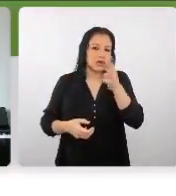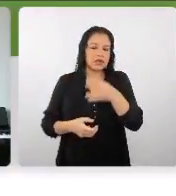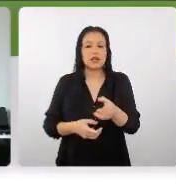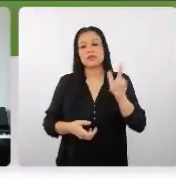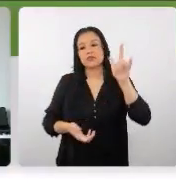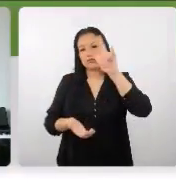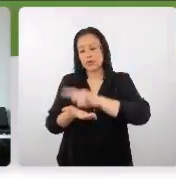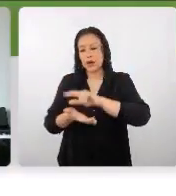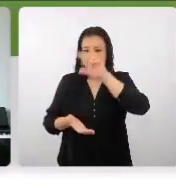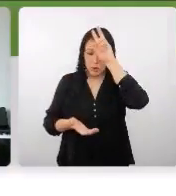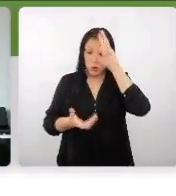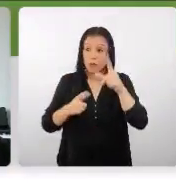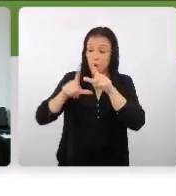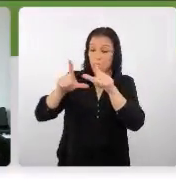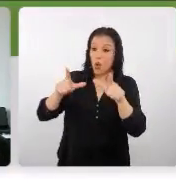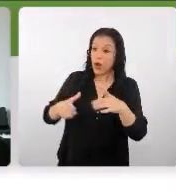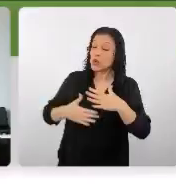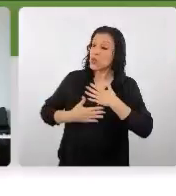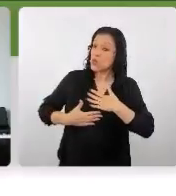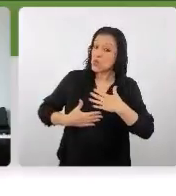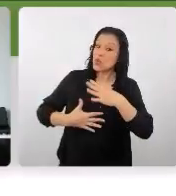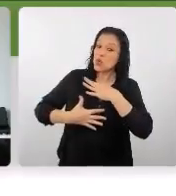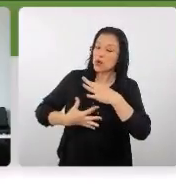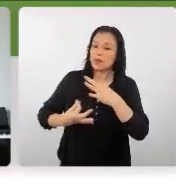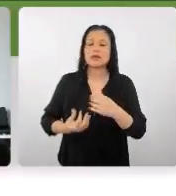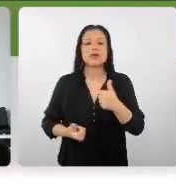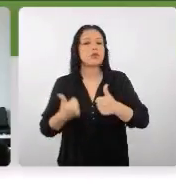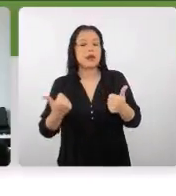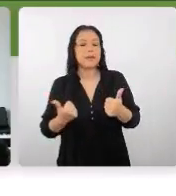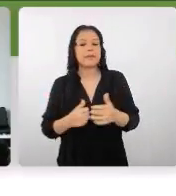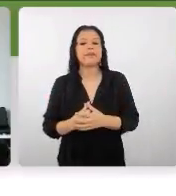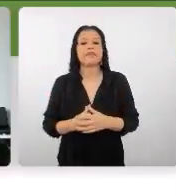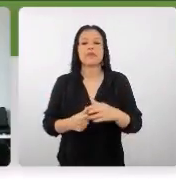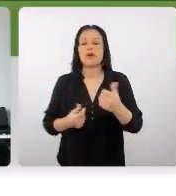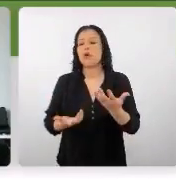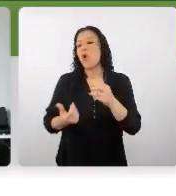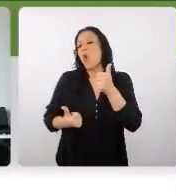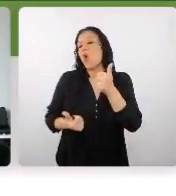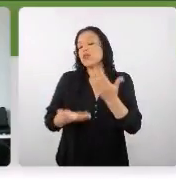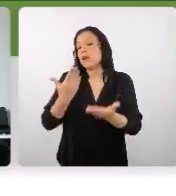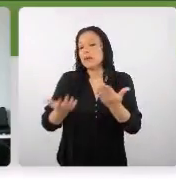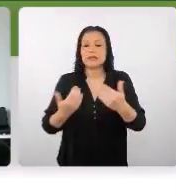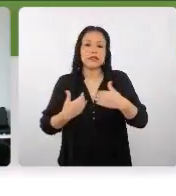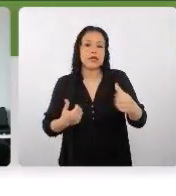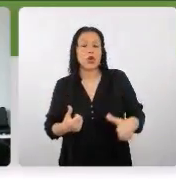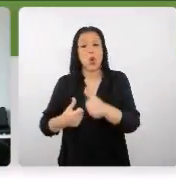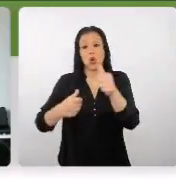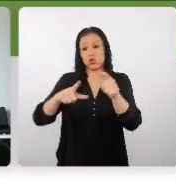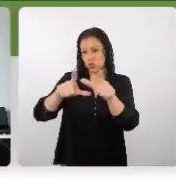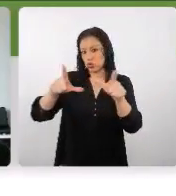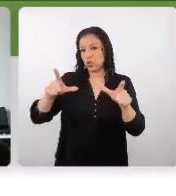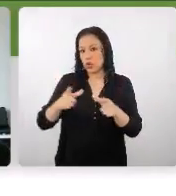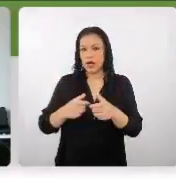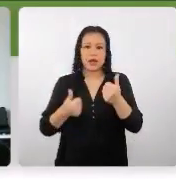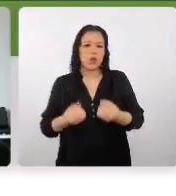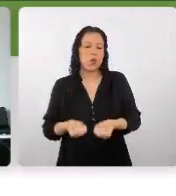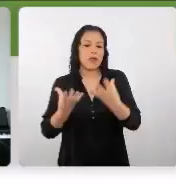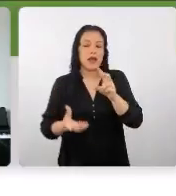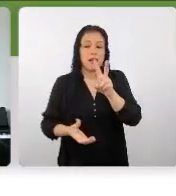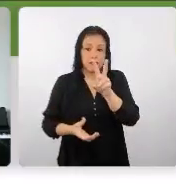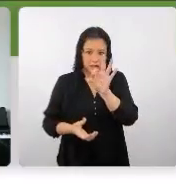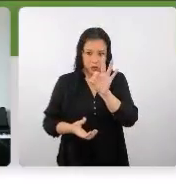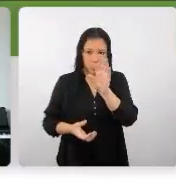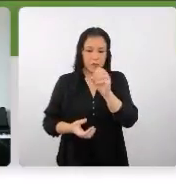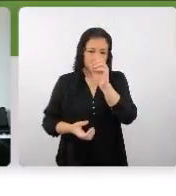como destino atractivo. Bueno, principalmente se tiene otros destinos como prioridad. el 29% menciona esta